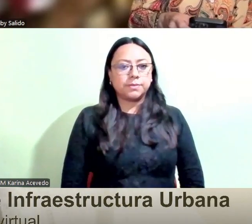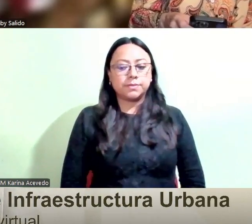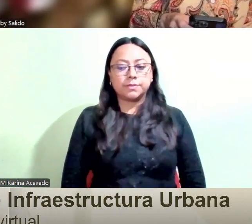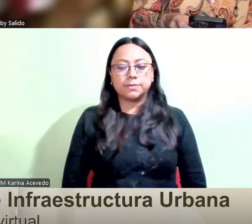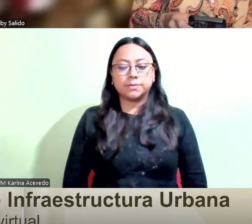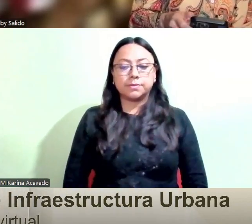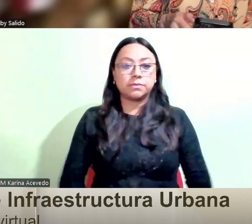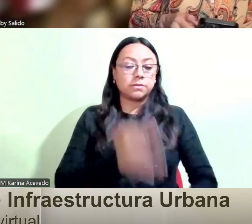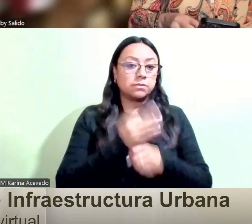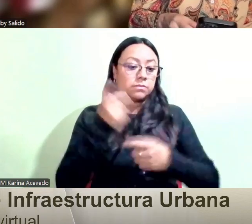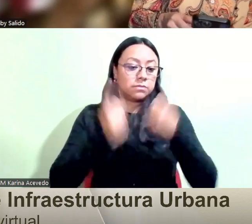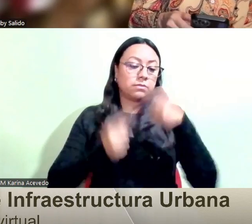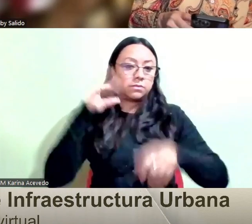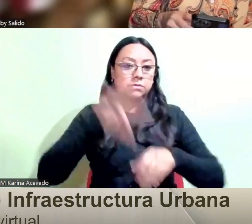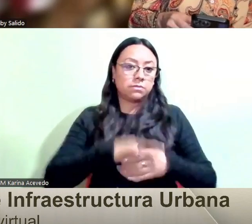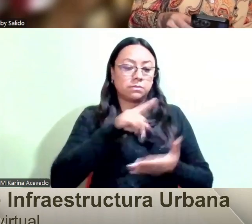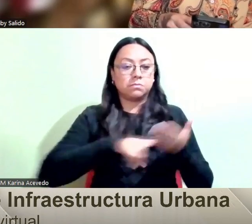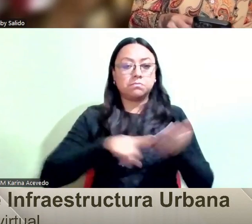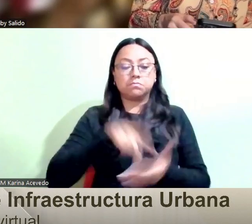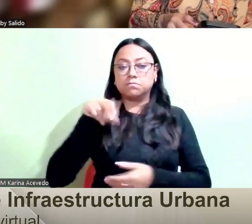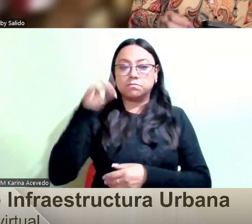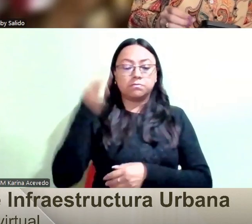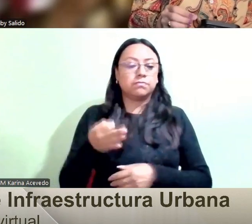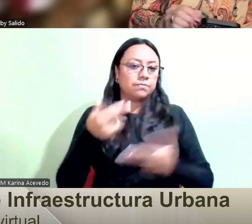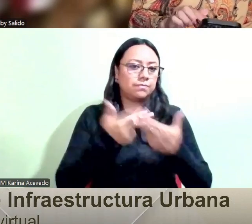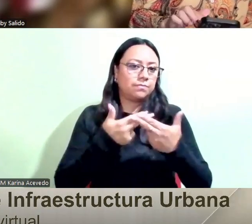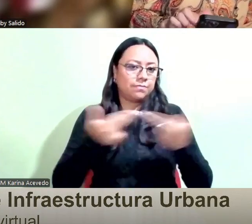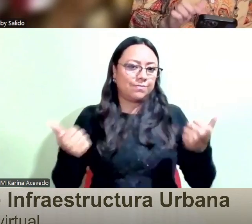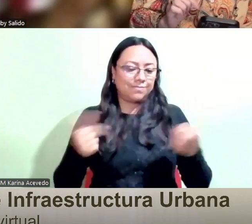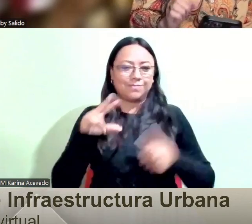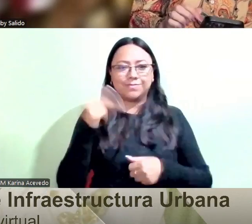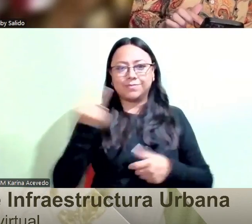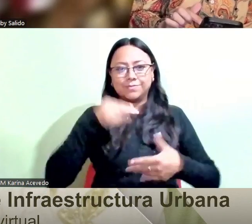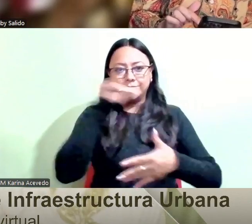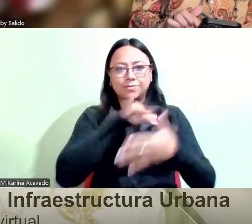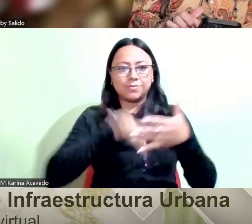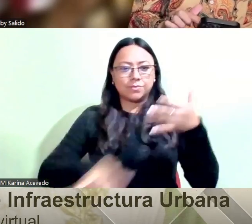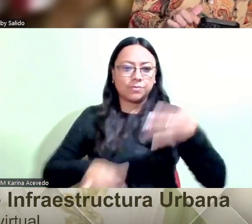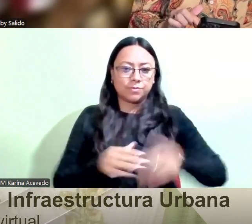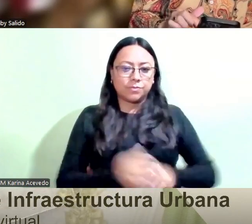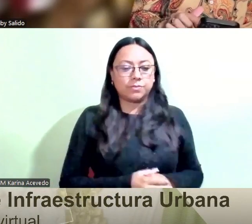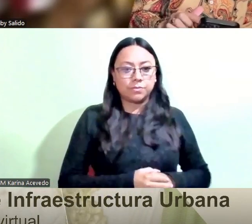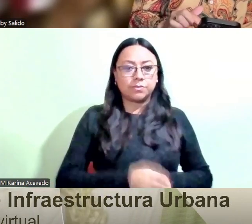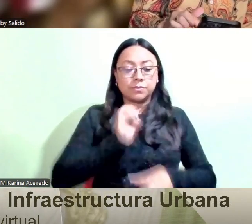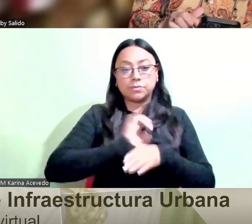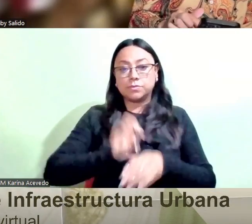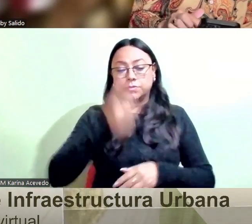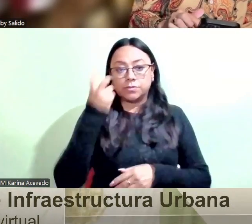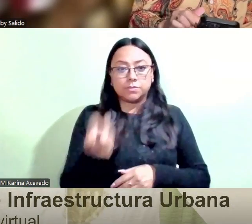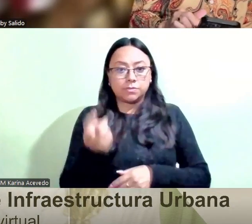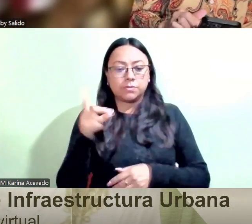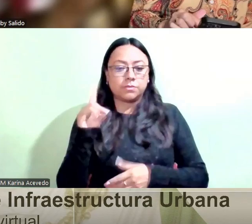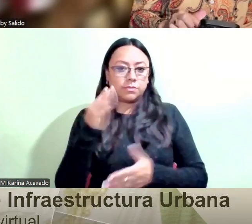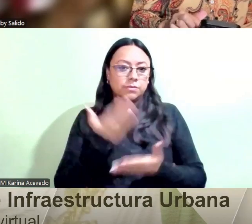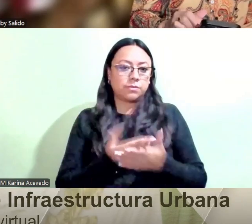No existen votos en contra, diputado presidente, se dispensa la lectura. Se abre a discusión del dictamen.